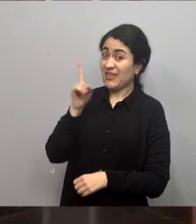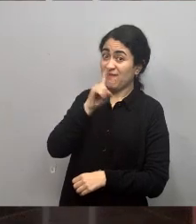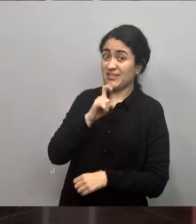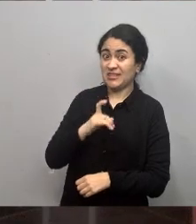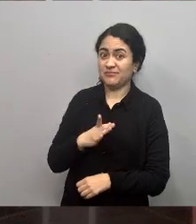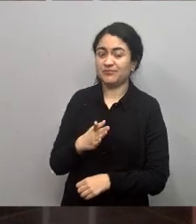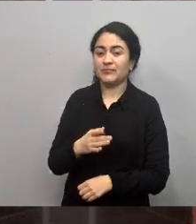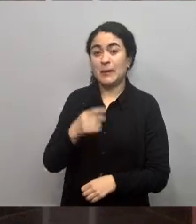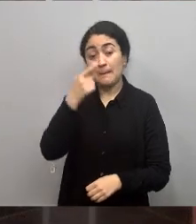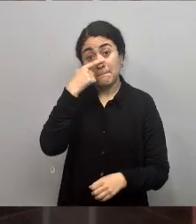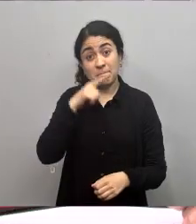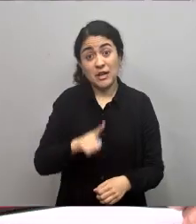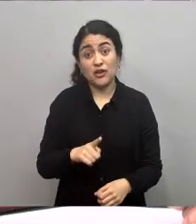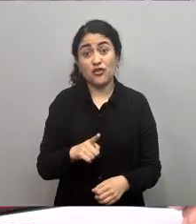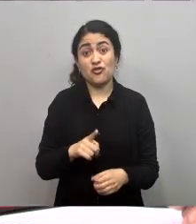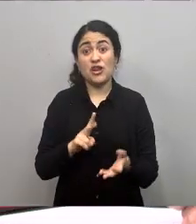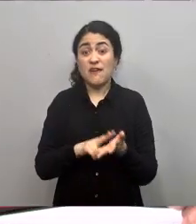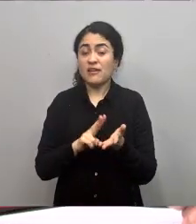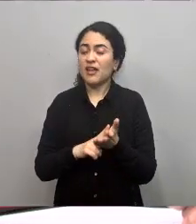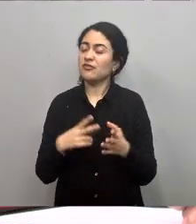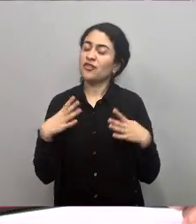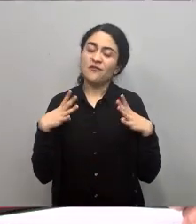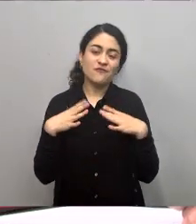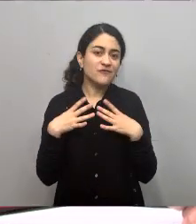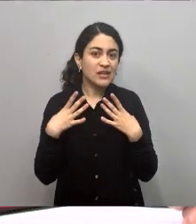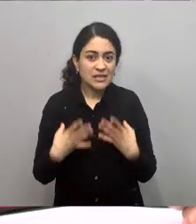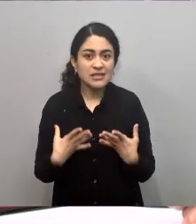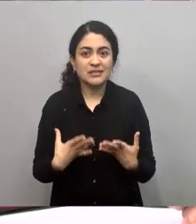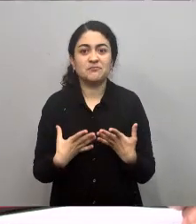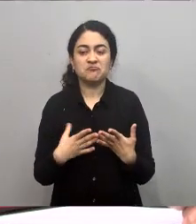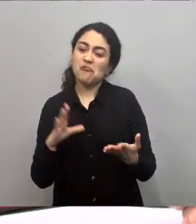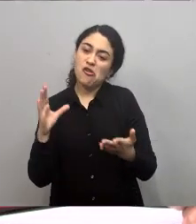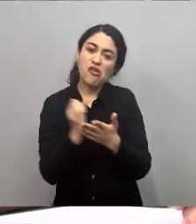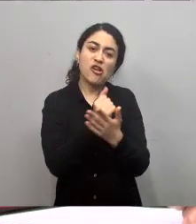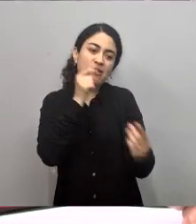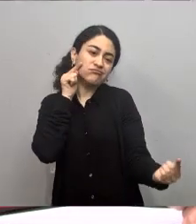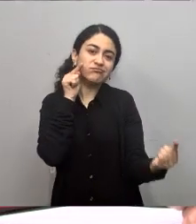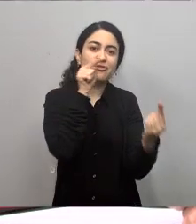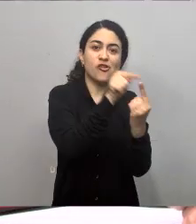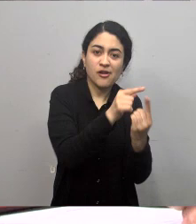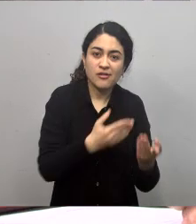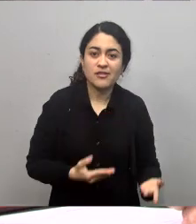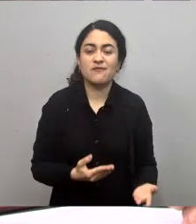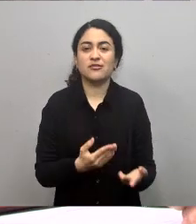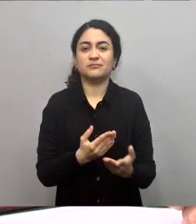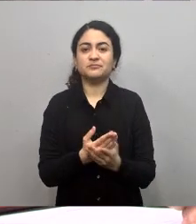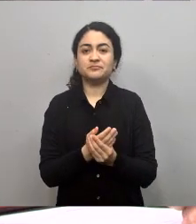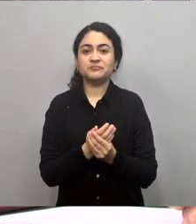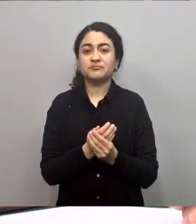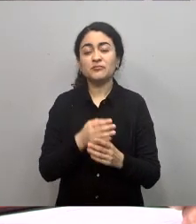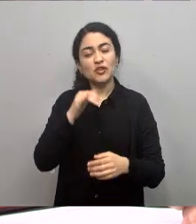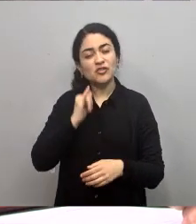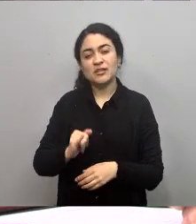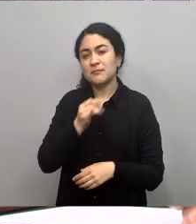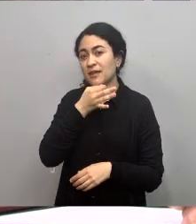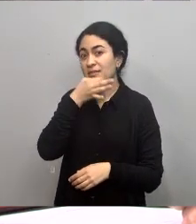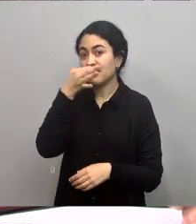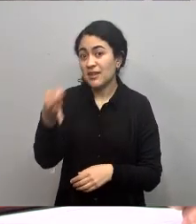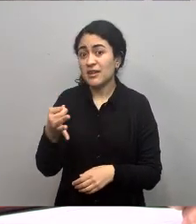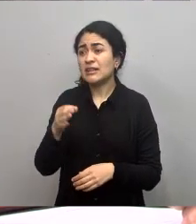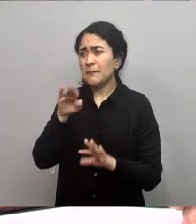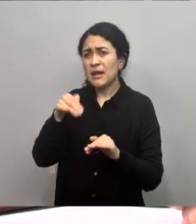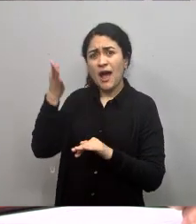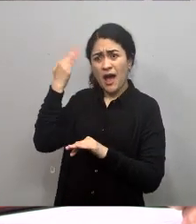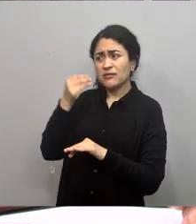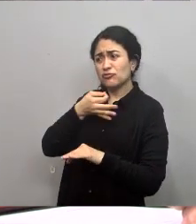un poco, pero la verdad es que felizmente llegamos a buen puerto. Yo siempre señalé y te señalé a